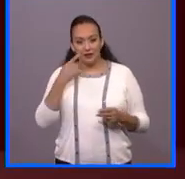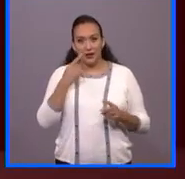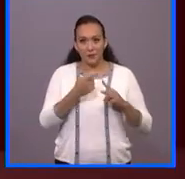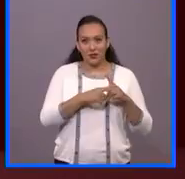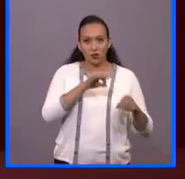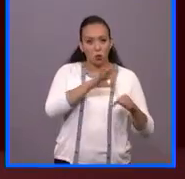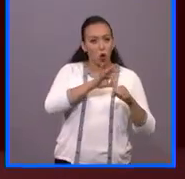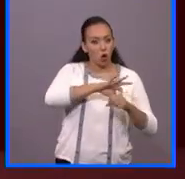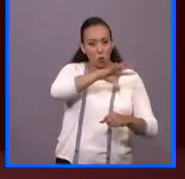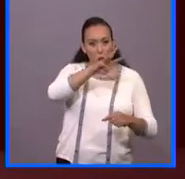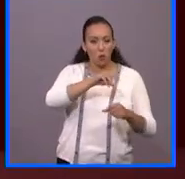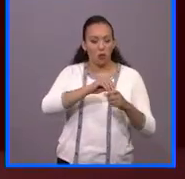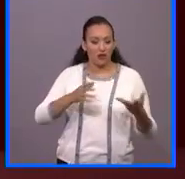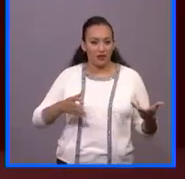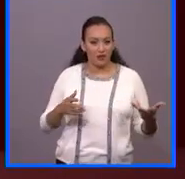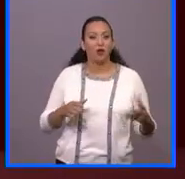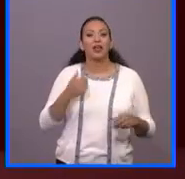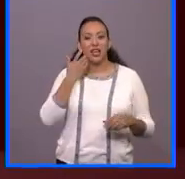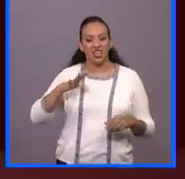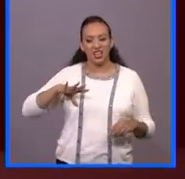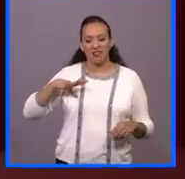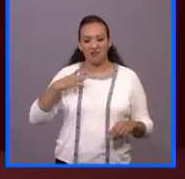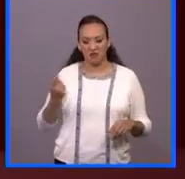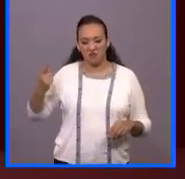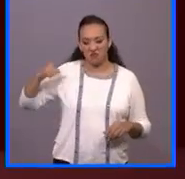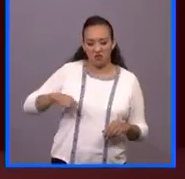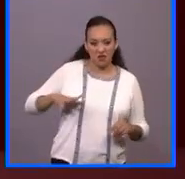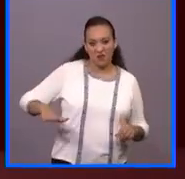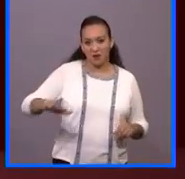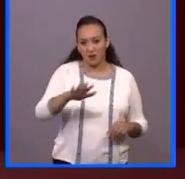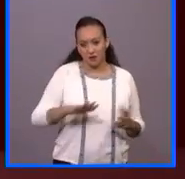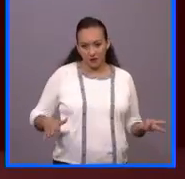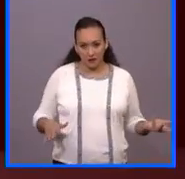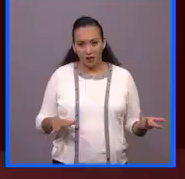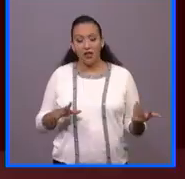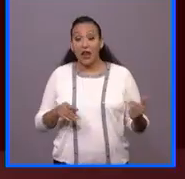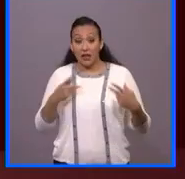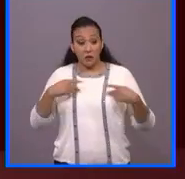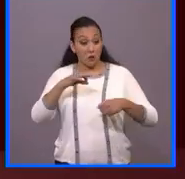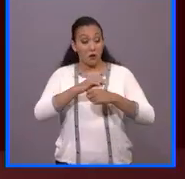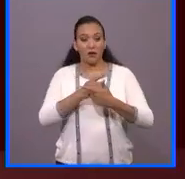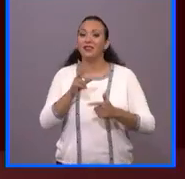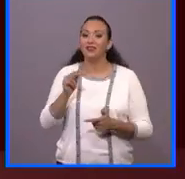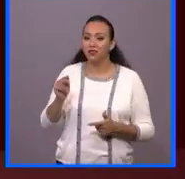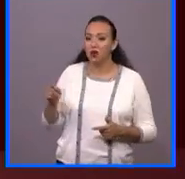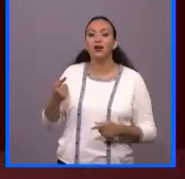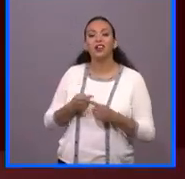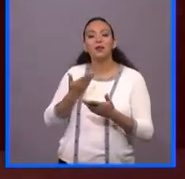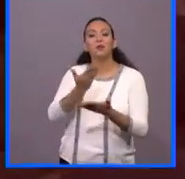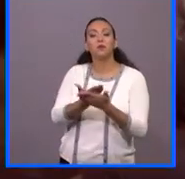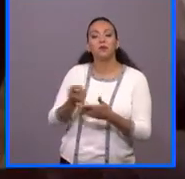decirlo, totalitaria, en el sentido, insisto, de que no hubo elección, sino que hubo imposición de un listado a través de los